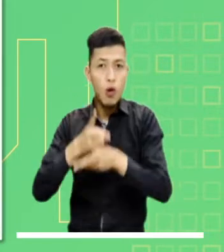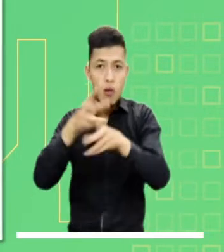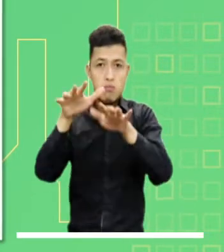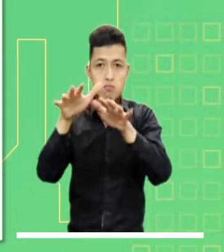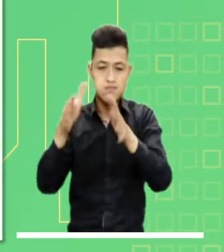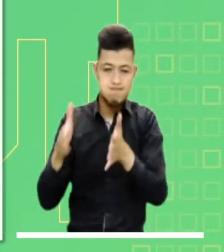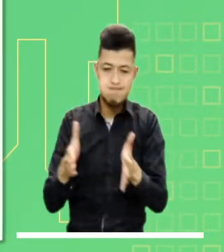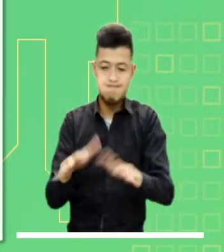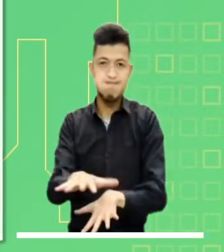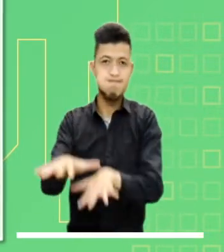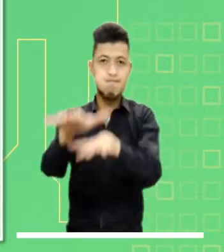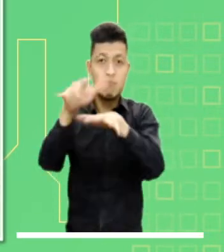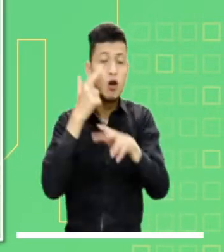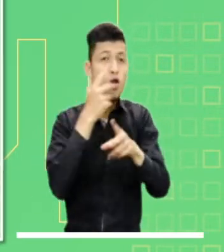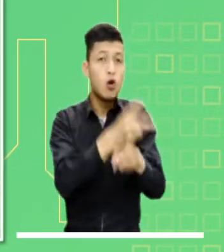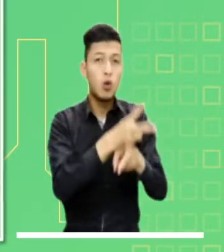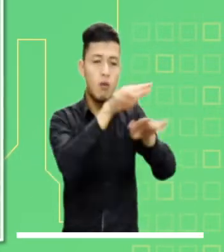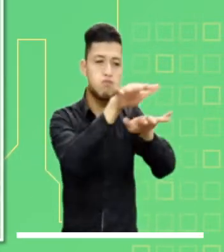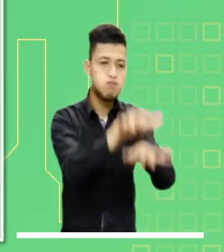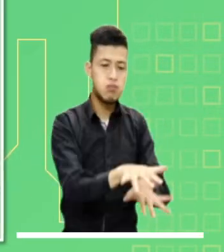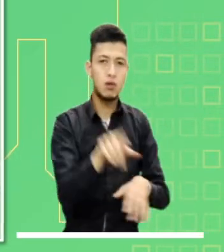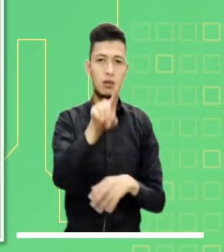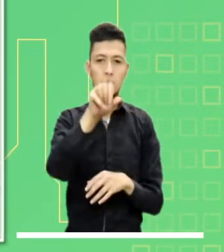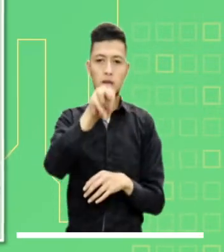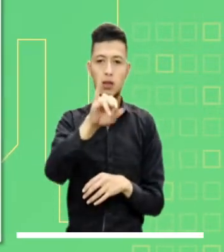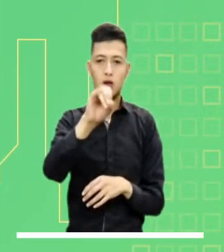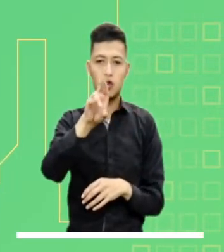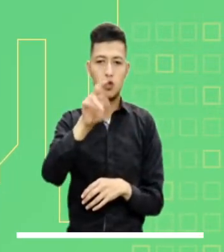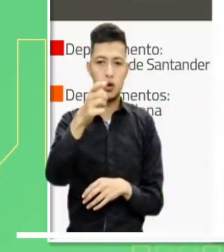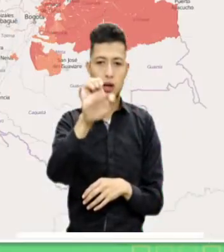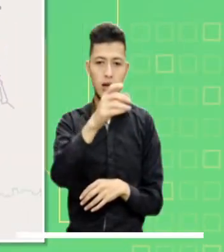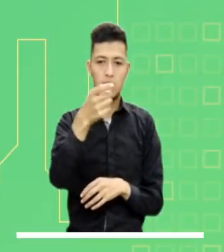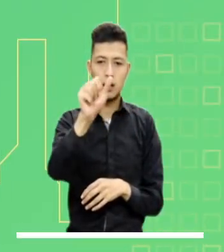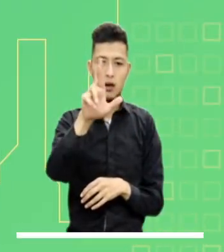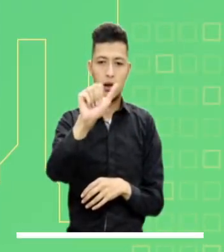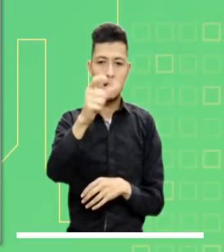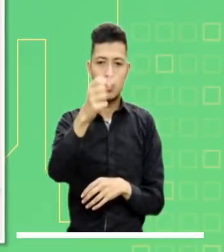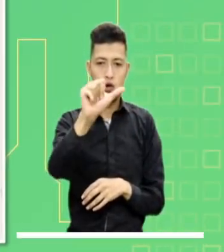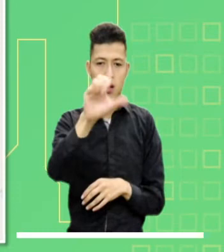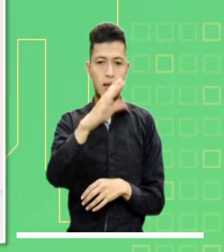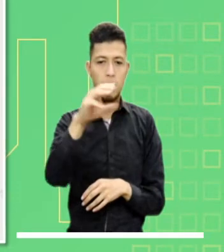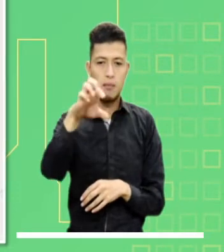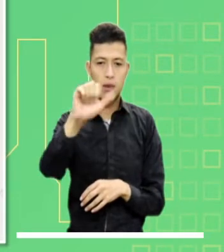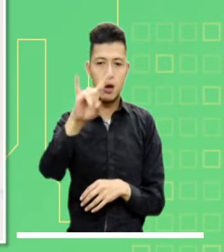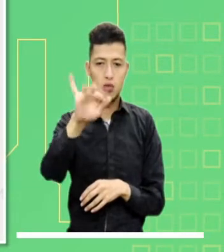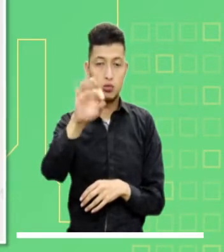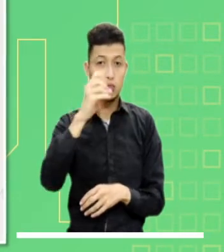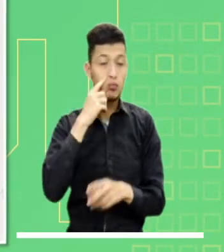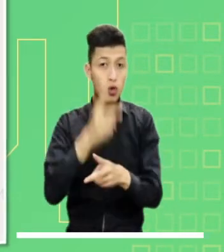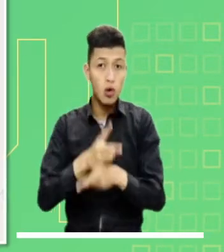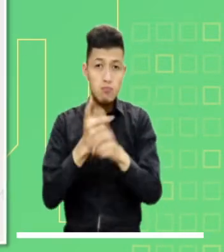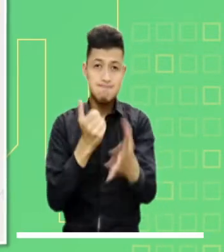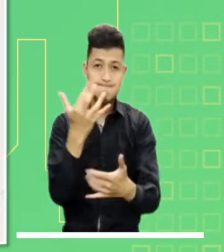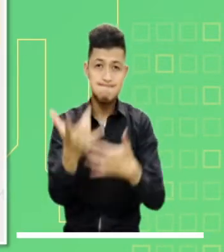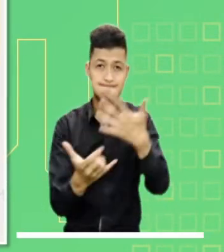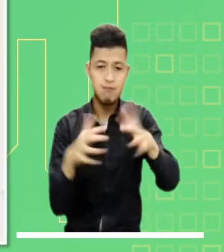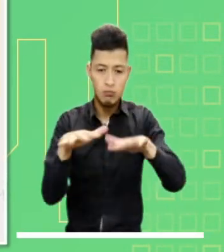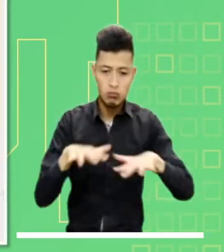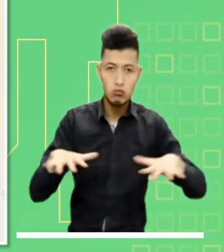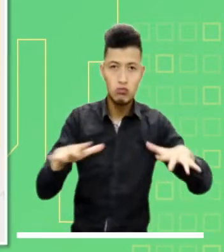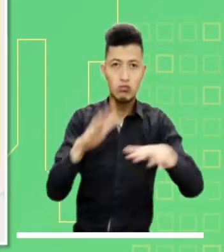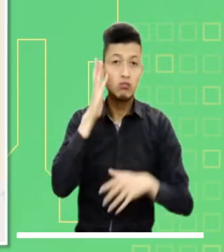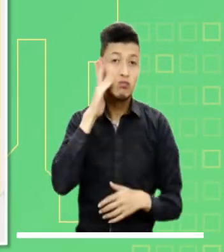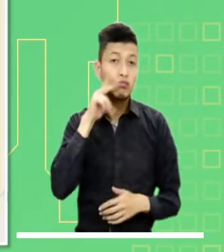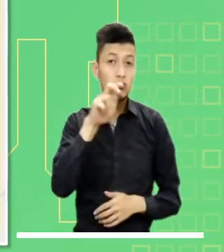Naya. Atención a los niveles bajos en los ríos San Jorge, Garagoa y Pauto. Alerta roja por probabilidad de incendios